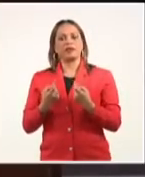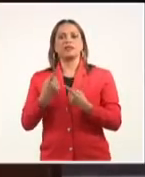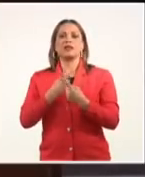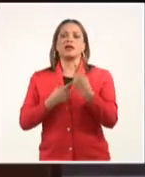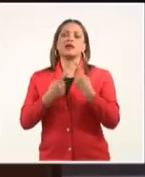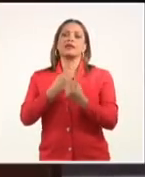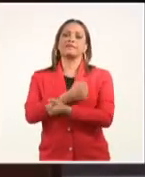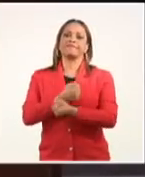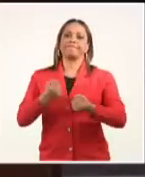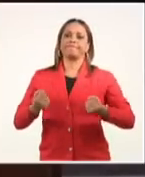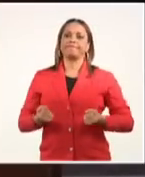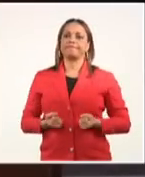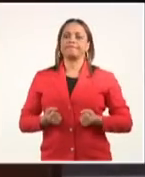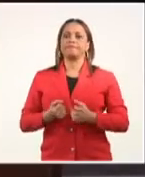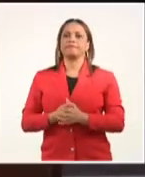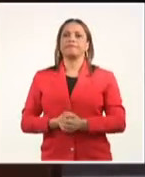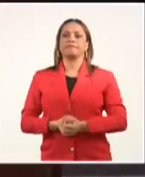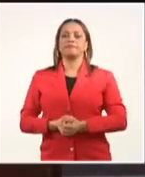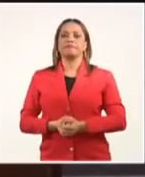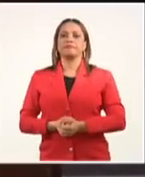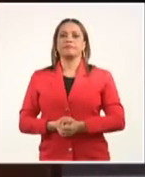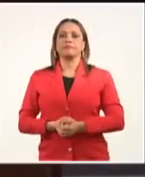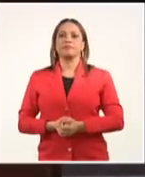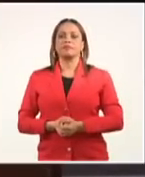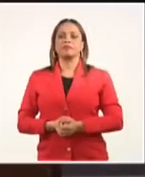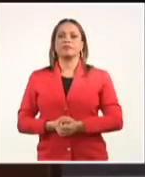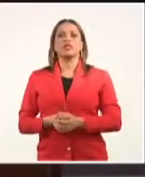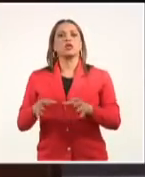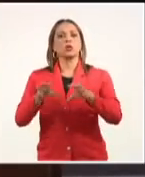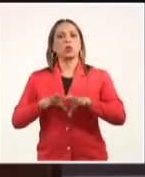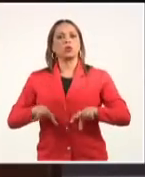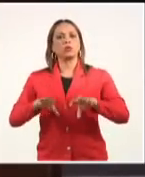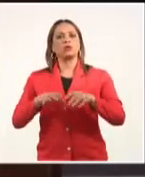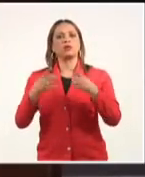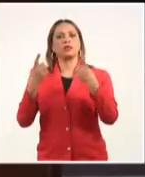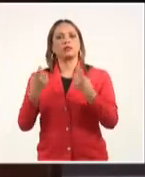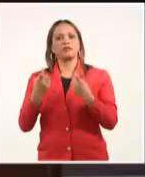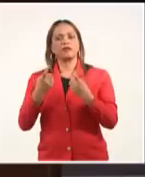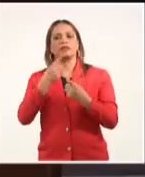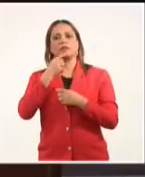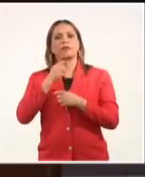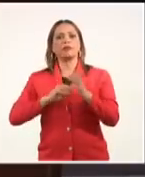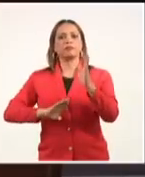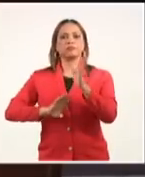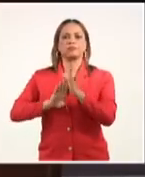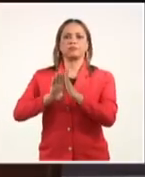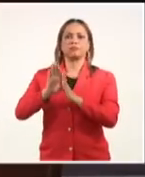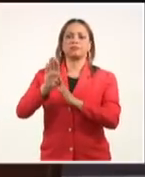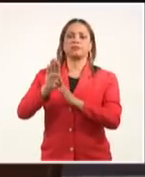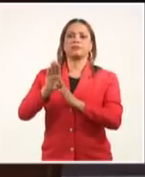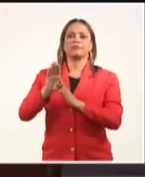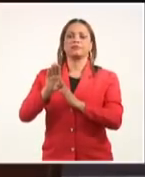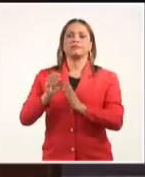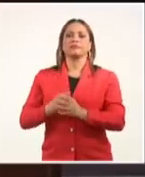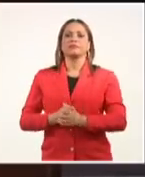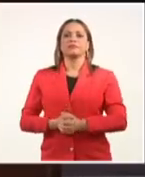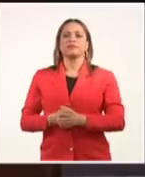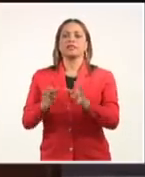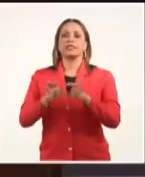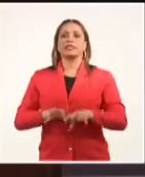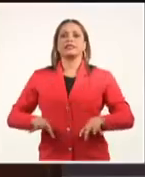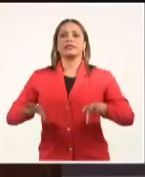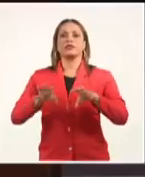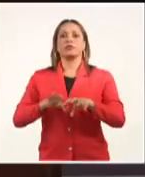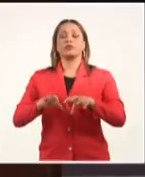sacrificios, para crear las condiciones que permitan salir de la actual situación